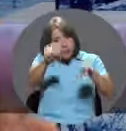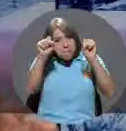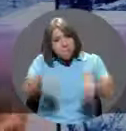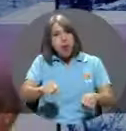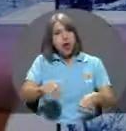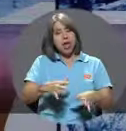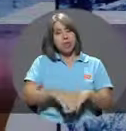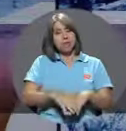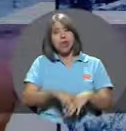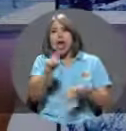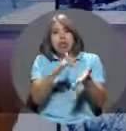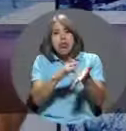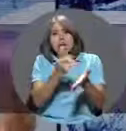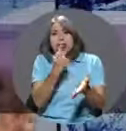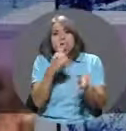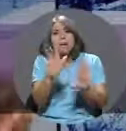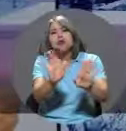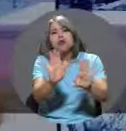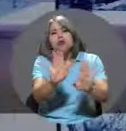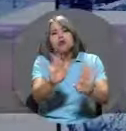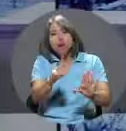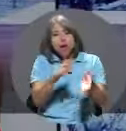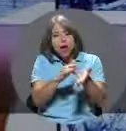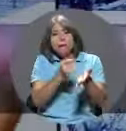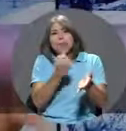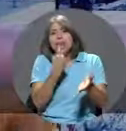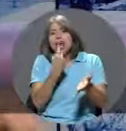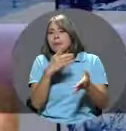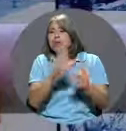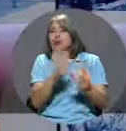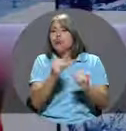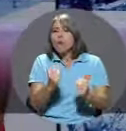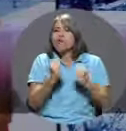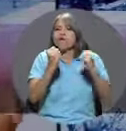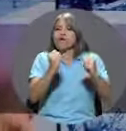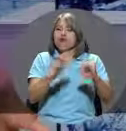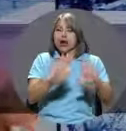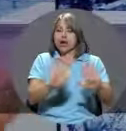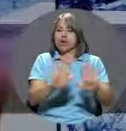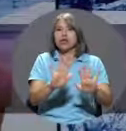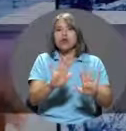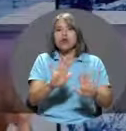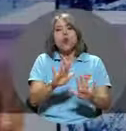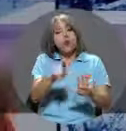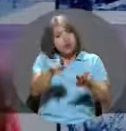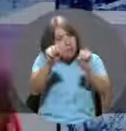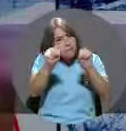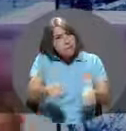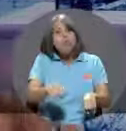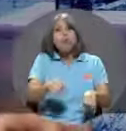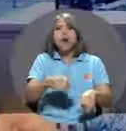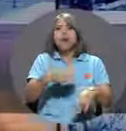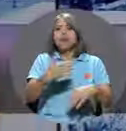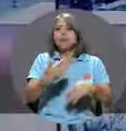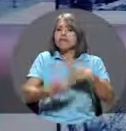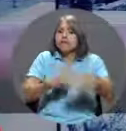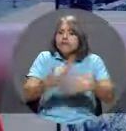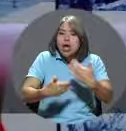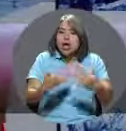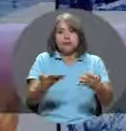vos podés, no tomes ningún medicamento porque esos medicamentos tienen muchos efectos secundarios, es de por